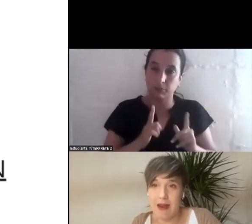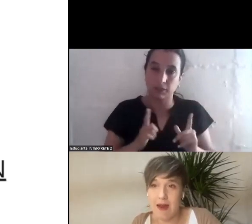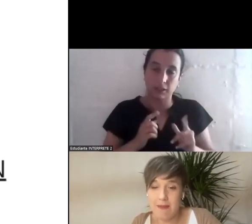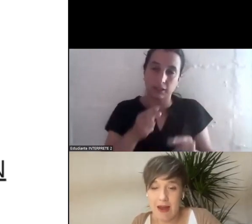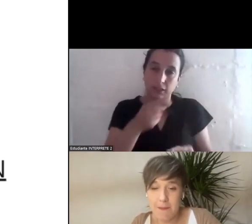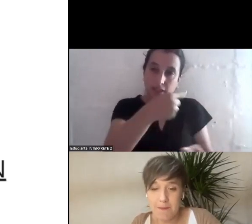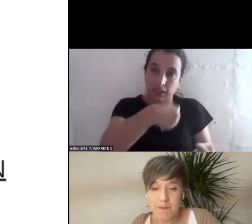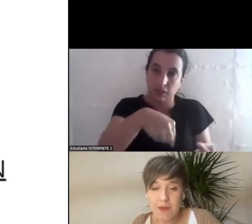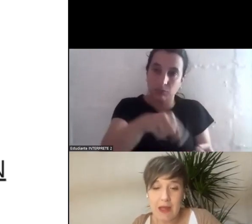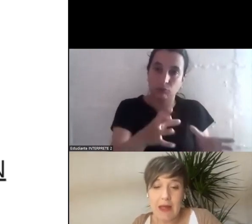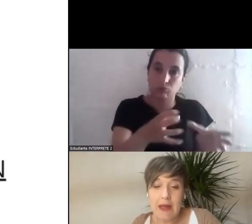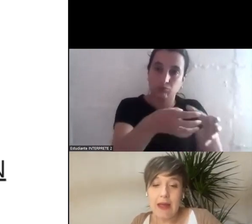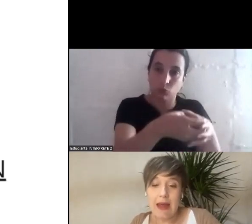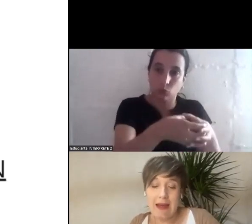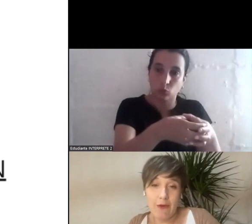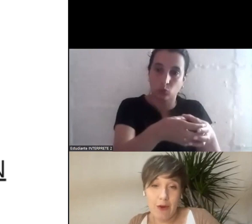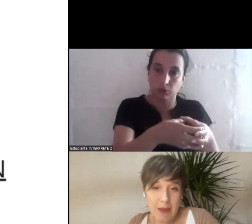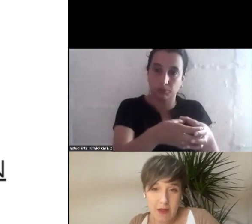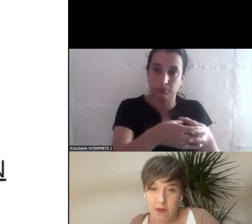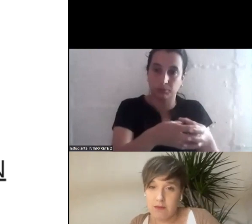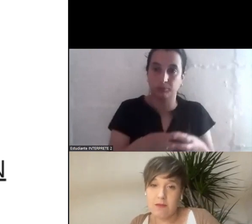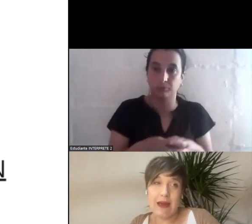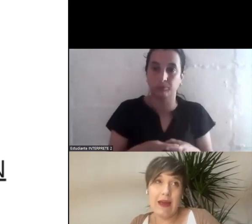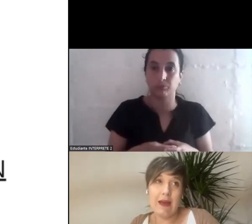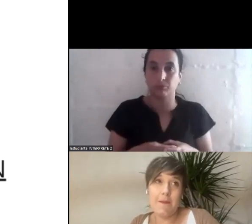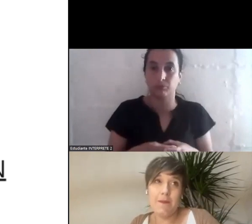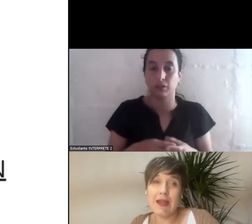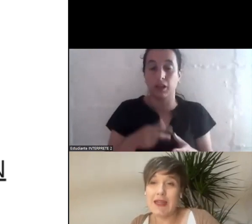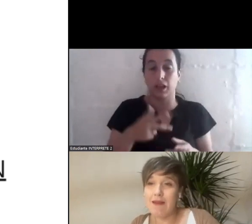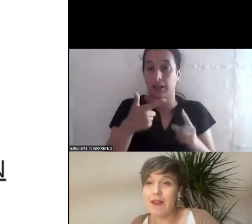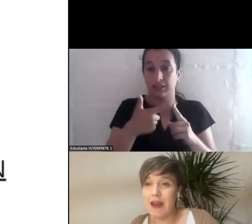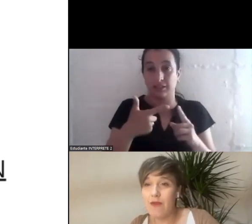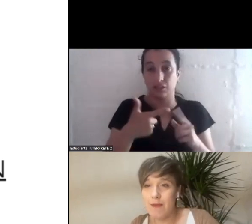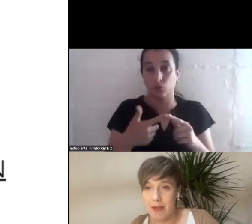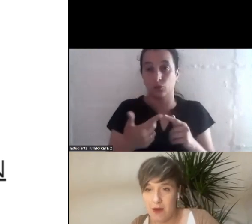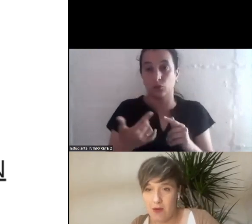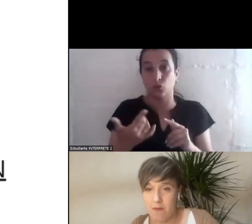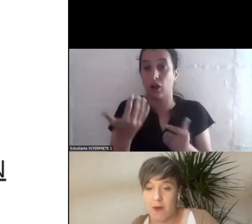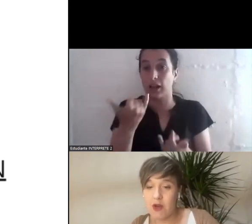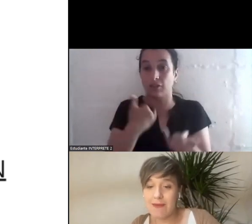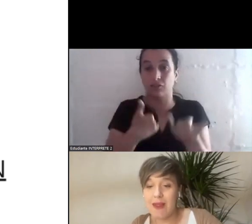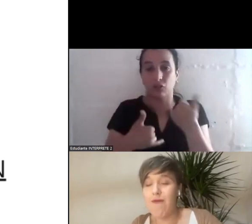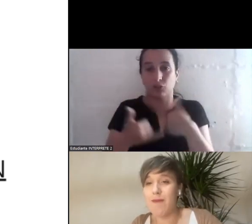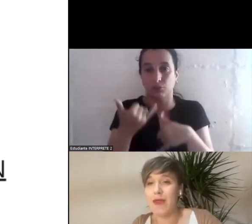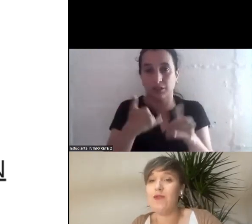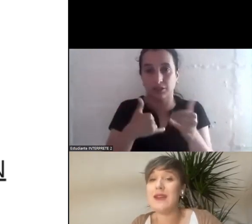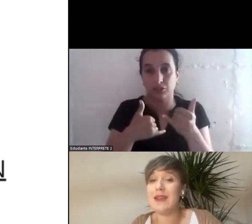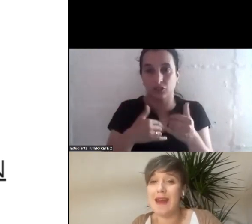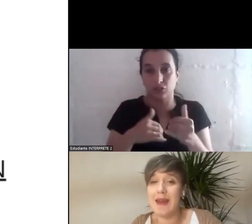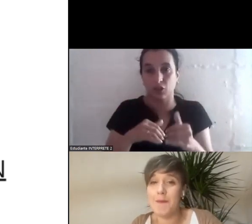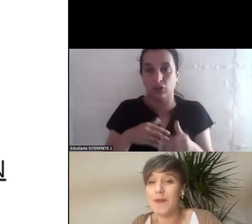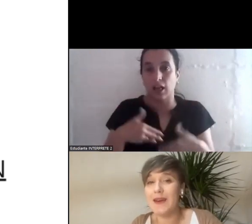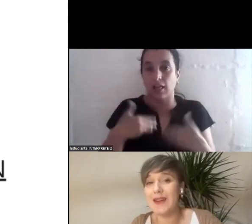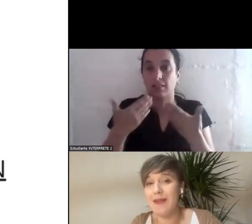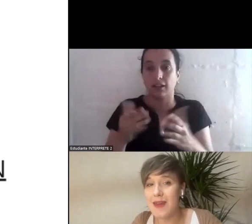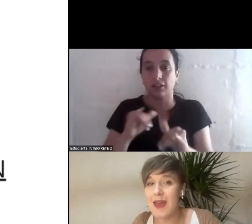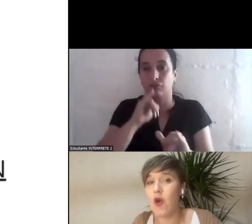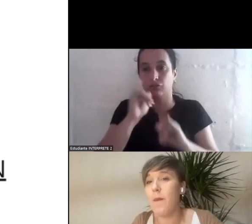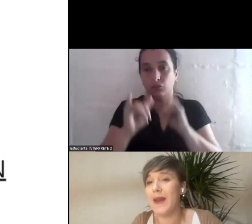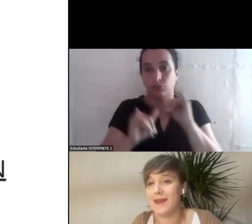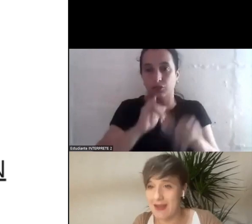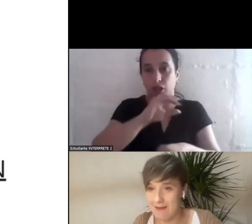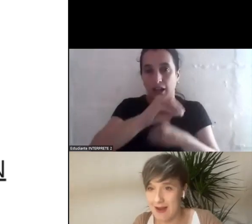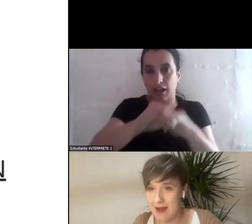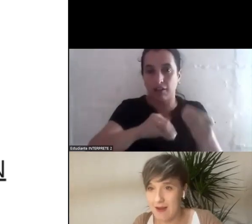unidad familiar, ¿vale? La información. Se les debe brindar información, pero sí es verdad, información sencilla